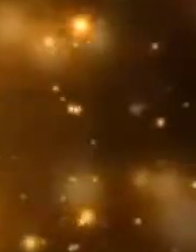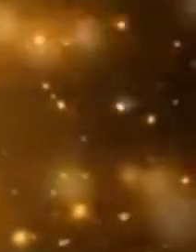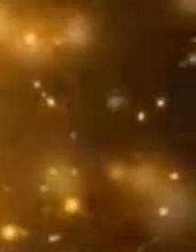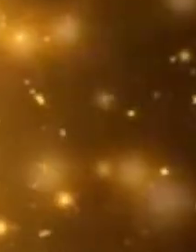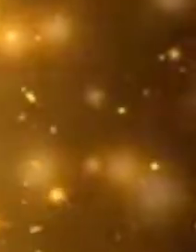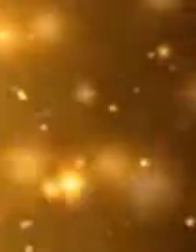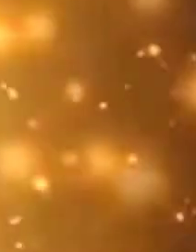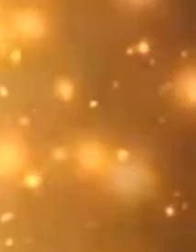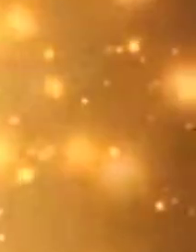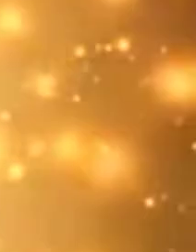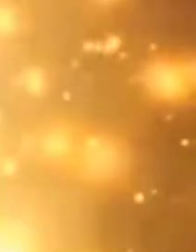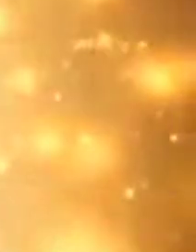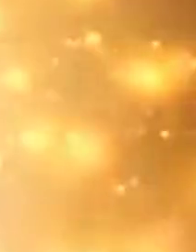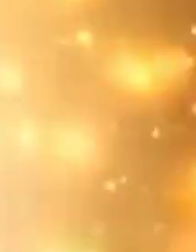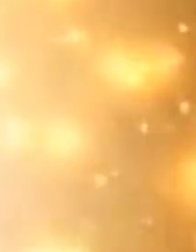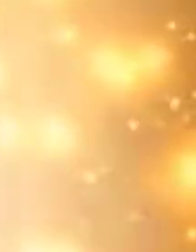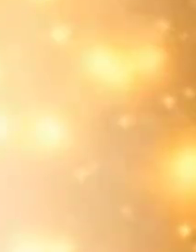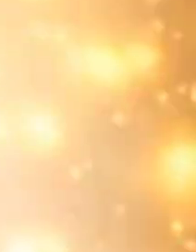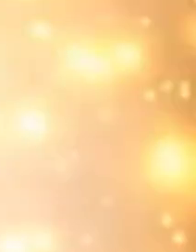bueno bueno